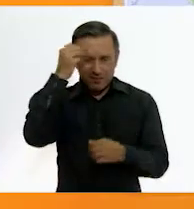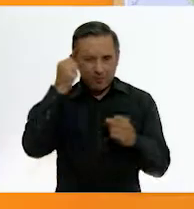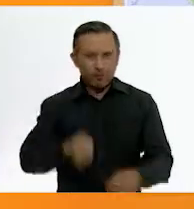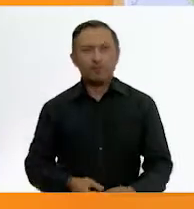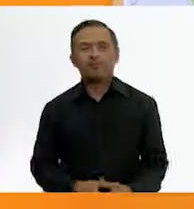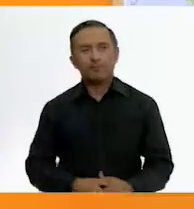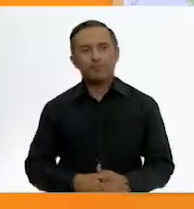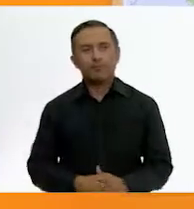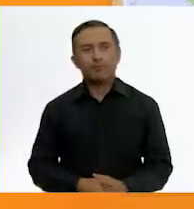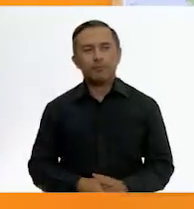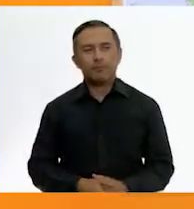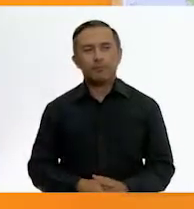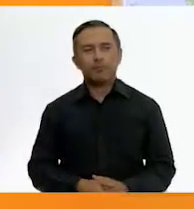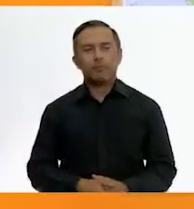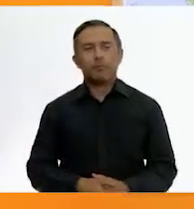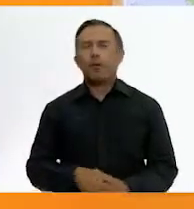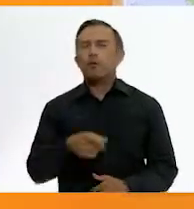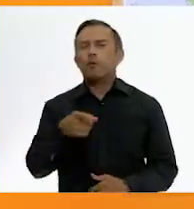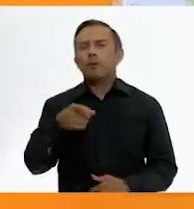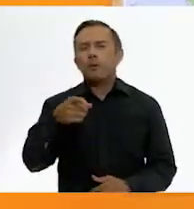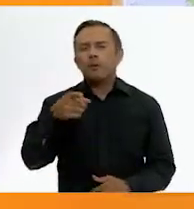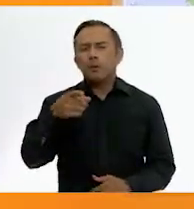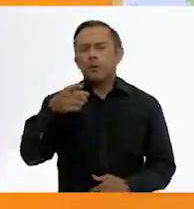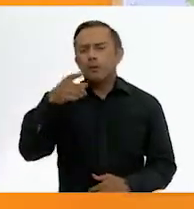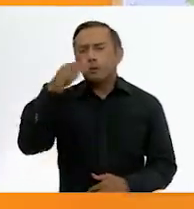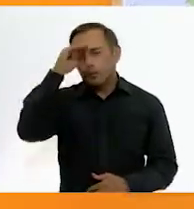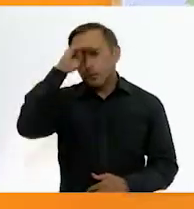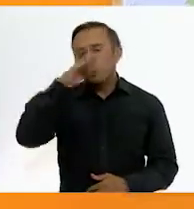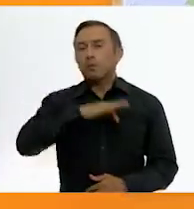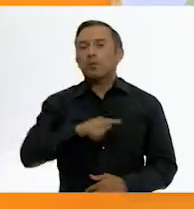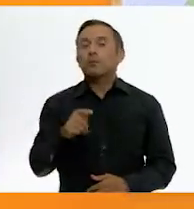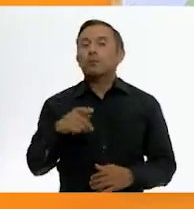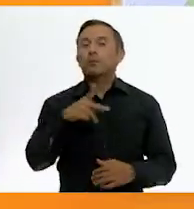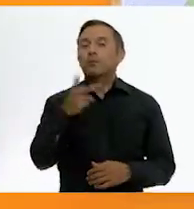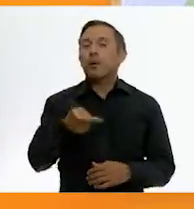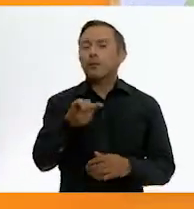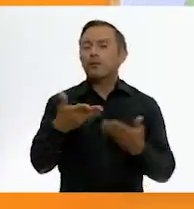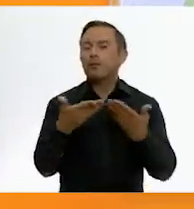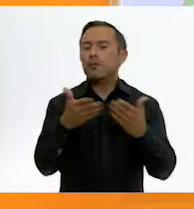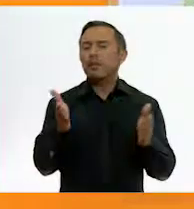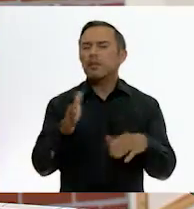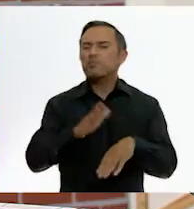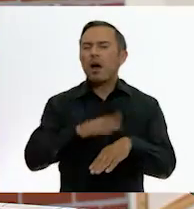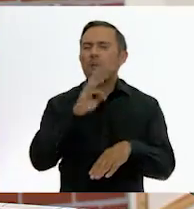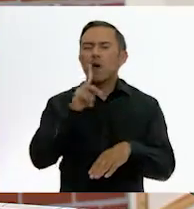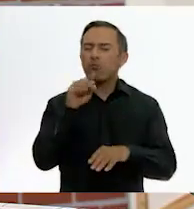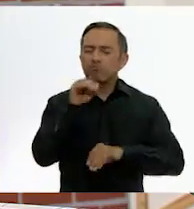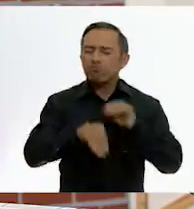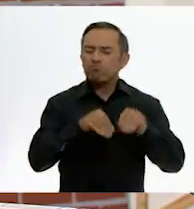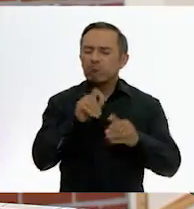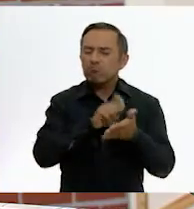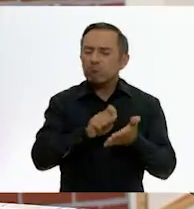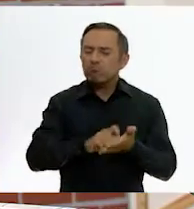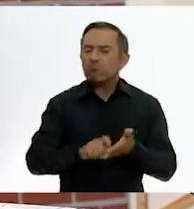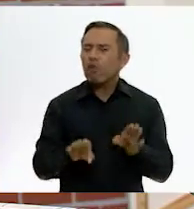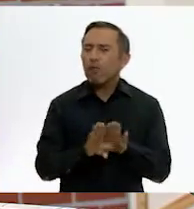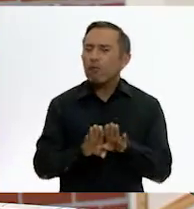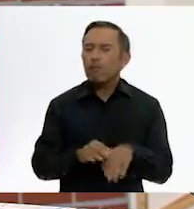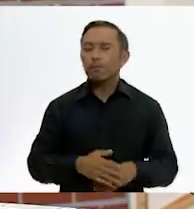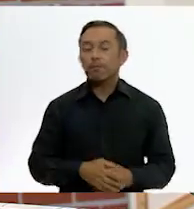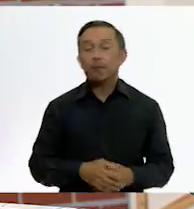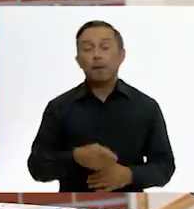la mejor forma para nosotros poder elaborar las preguntas abiertas primero tendrías que conocer muy bien